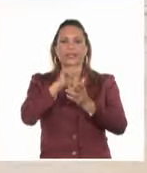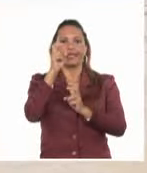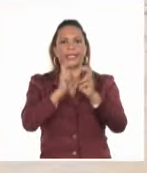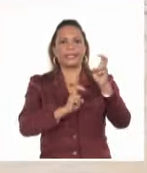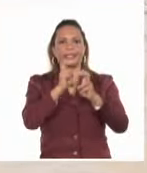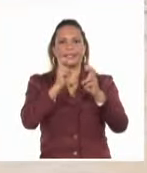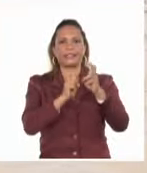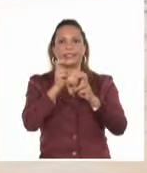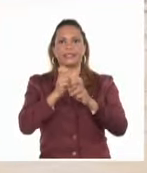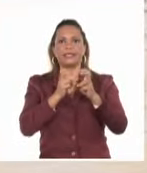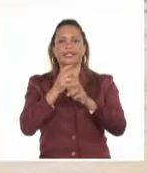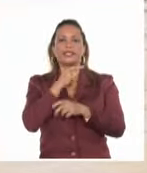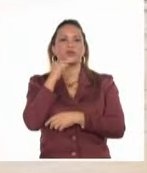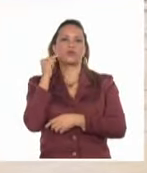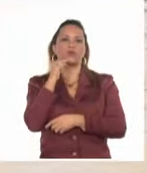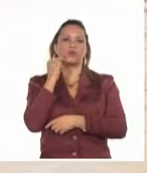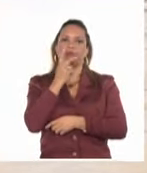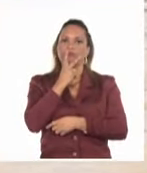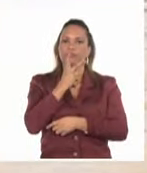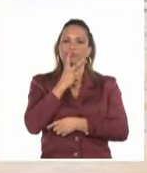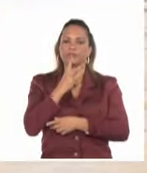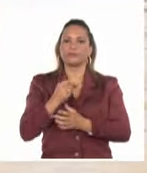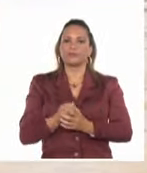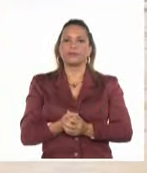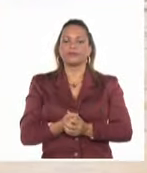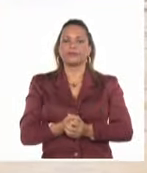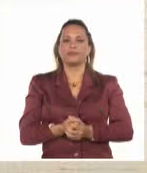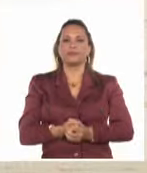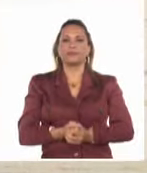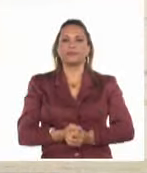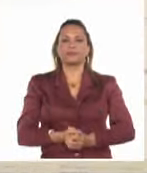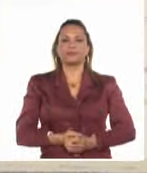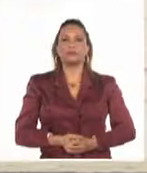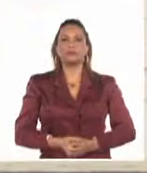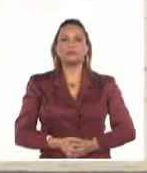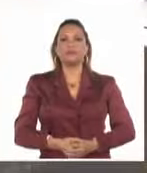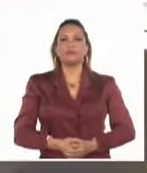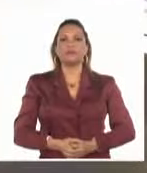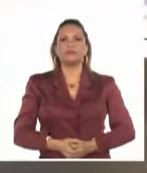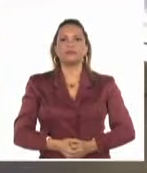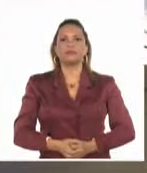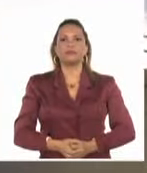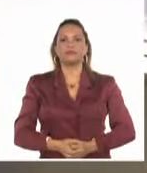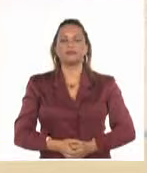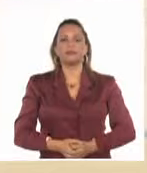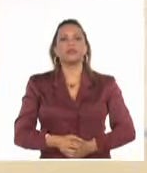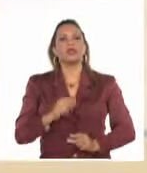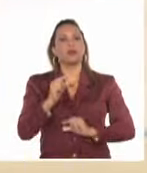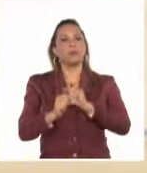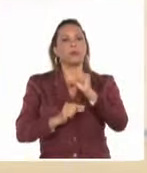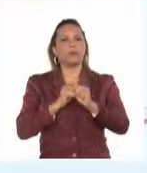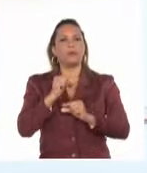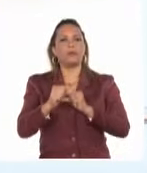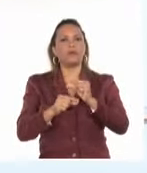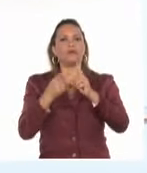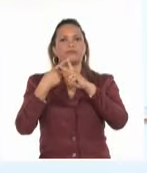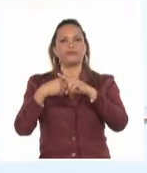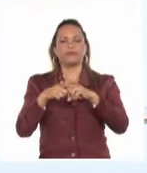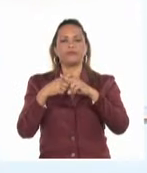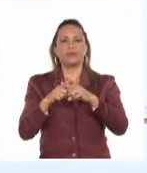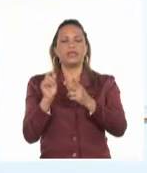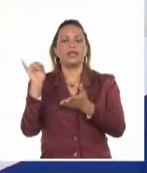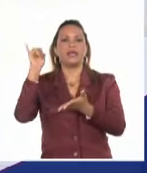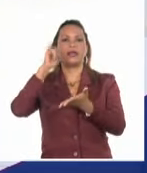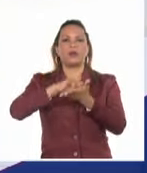de Rusia. Aeronaves que marcan un paso más en la recuperación de la flota de Cubana